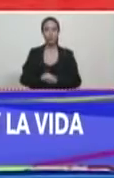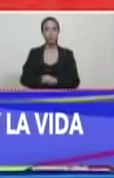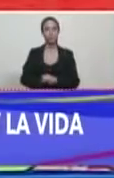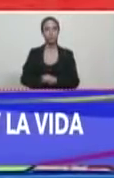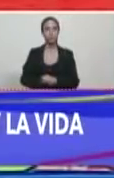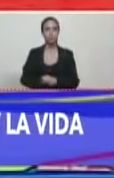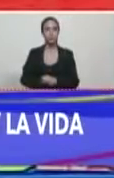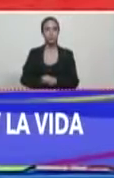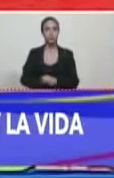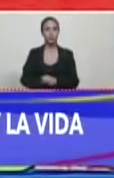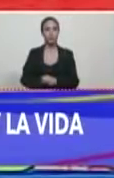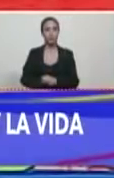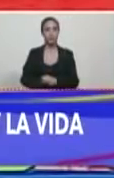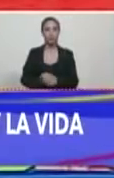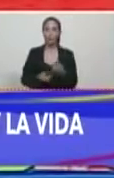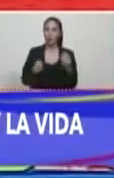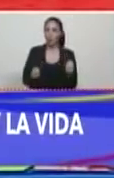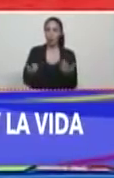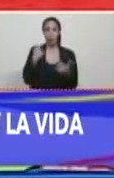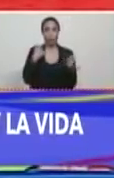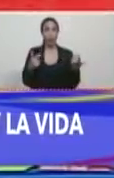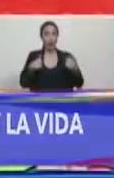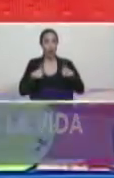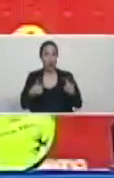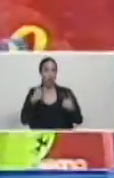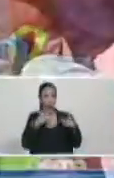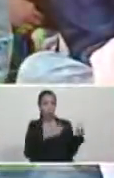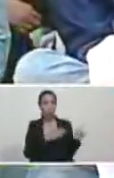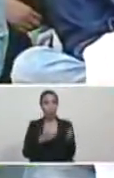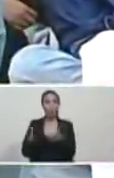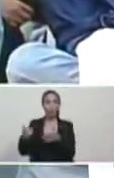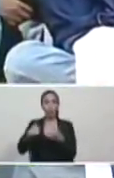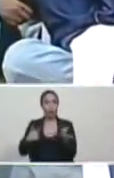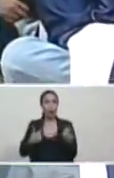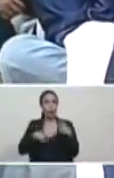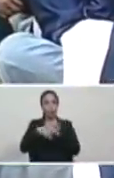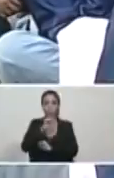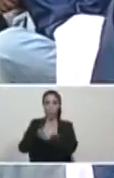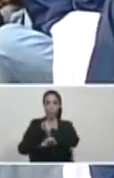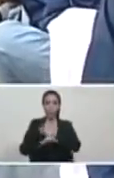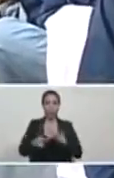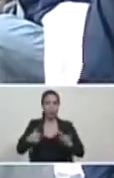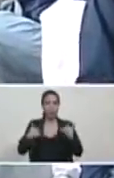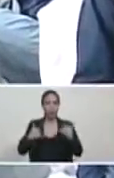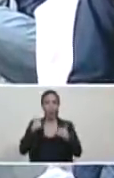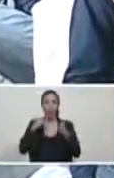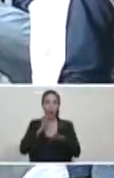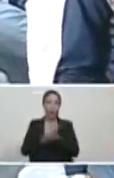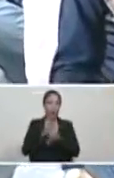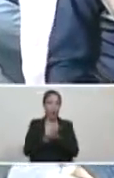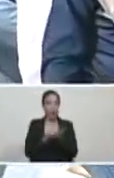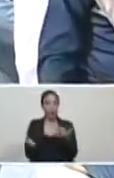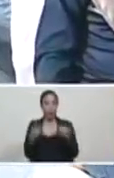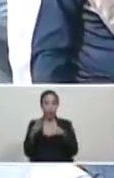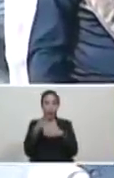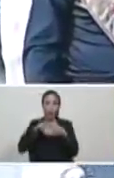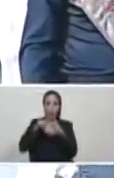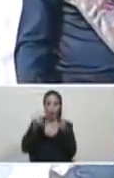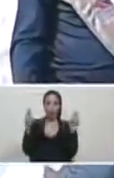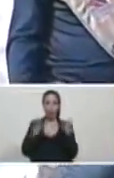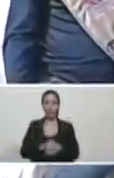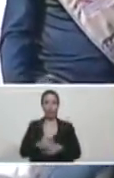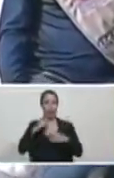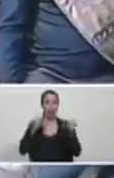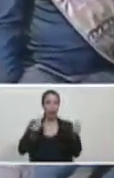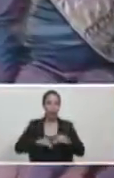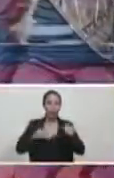la experiencia de cómo la comunidad se autoorganiza para defender su paz, su tranquilidad, las alianzas internas que